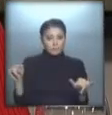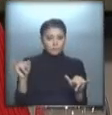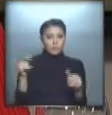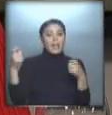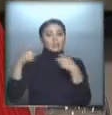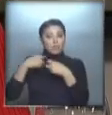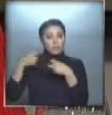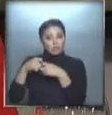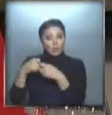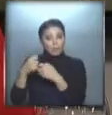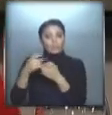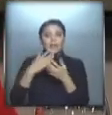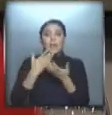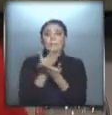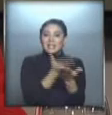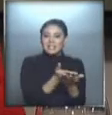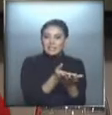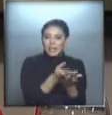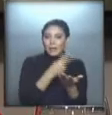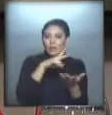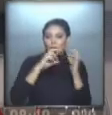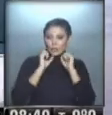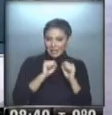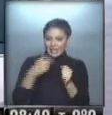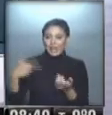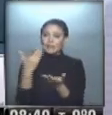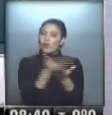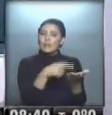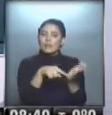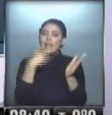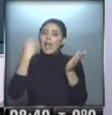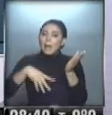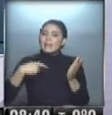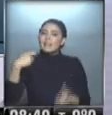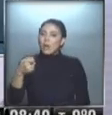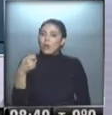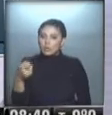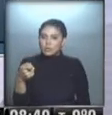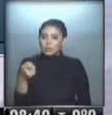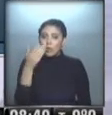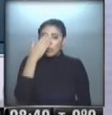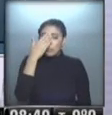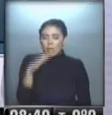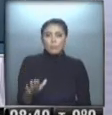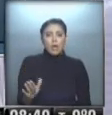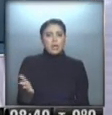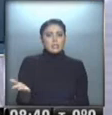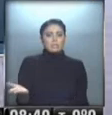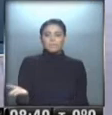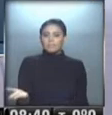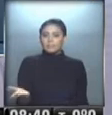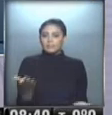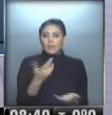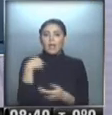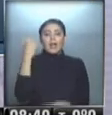asociación presentaba en la subsecretaría diciendo que había iniciado un juicio después no quedaba no está